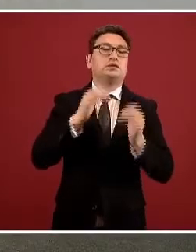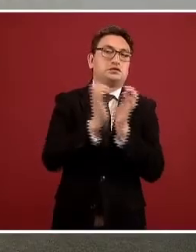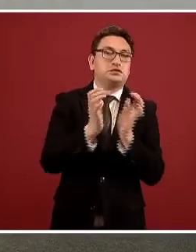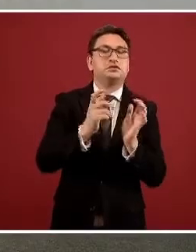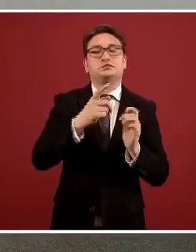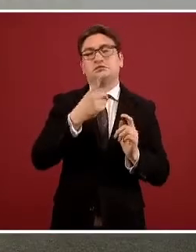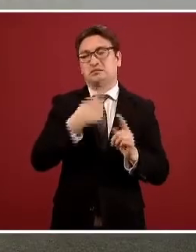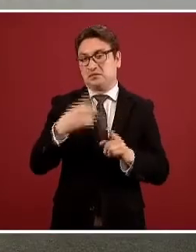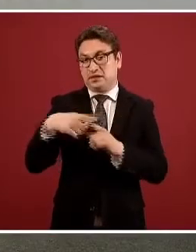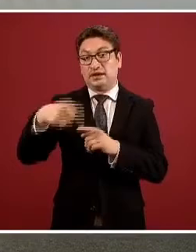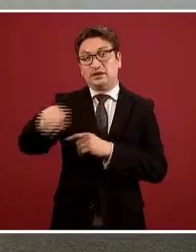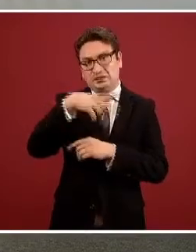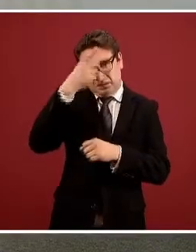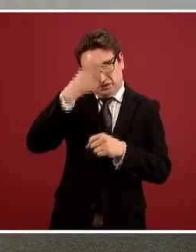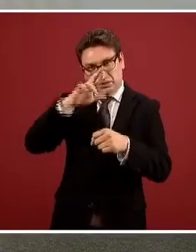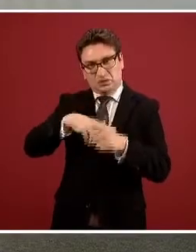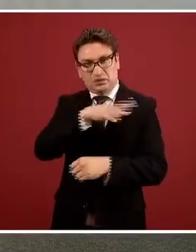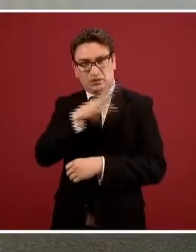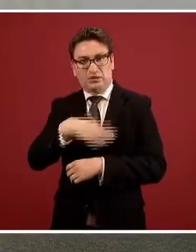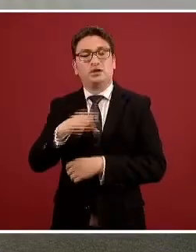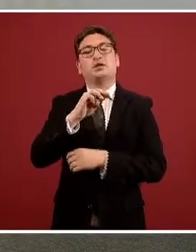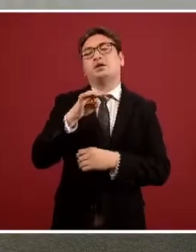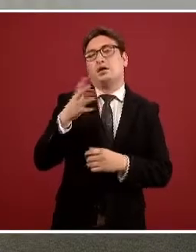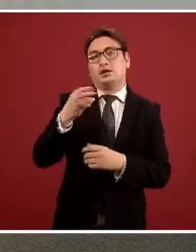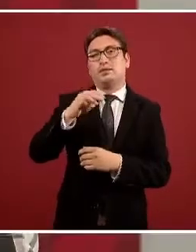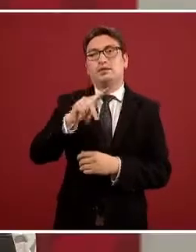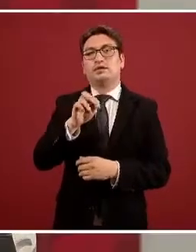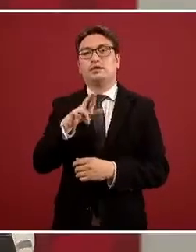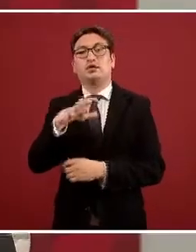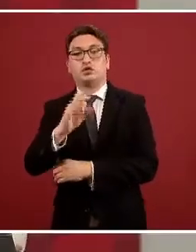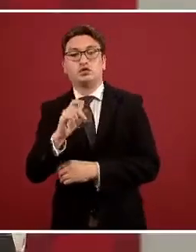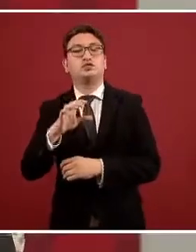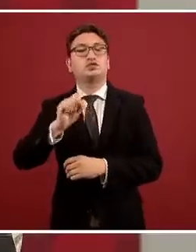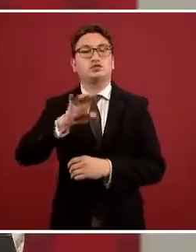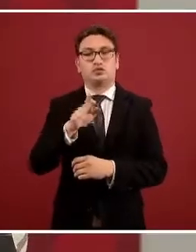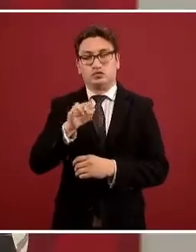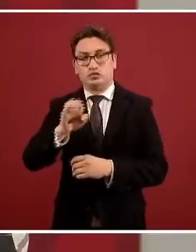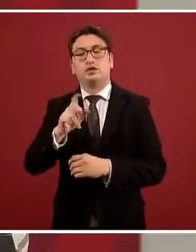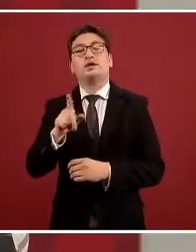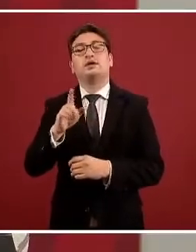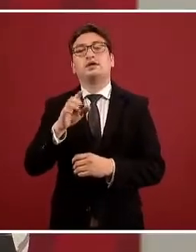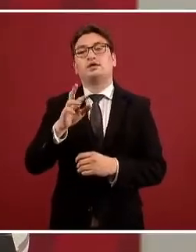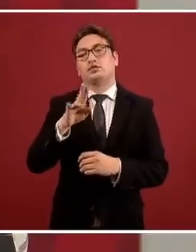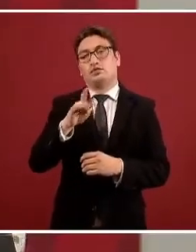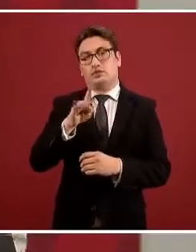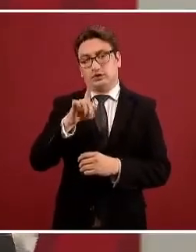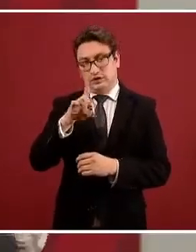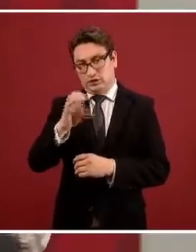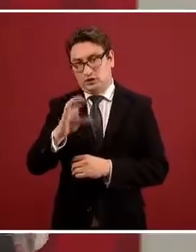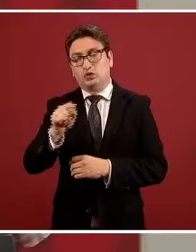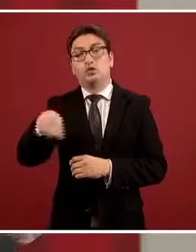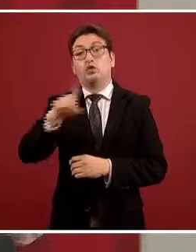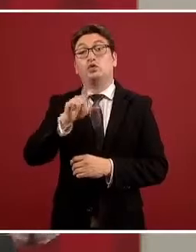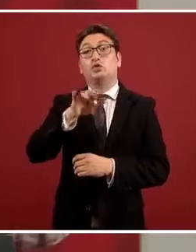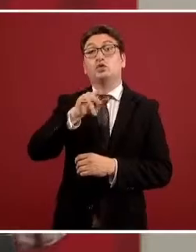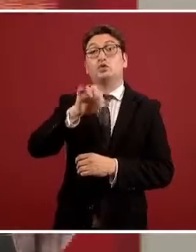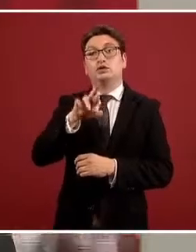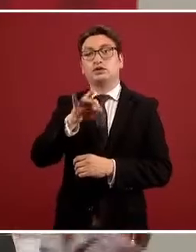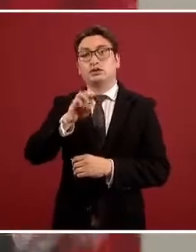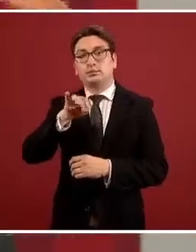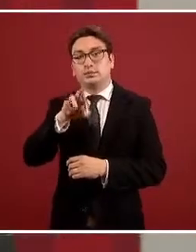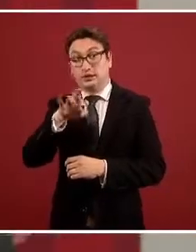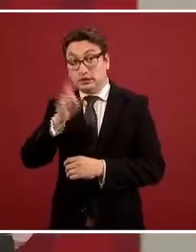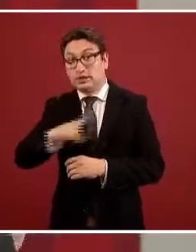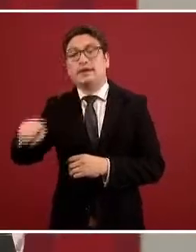Y aquí sus directores generales, el maestro Zoe Robledo Aburto y Luis Ramírez, están coordinando